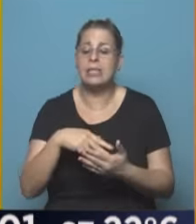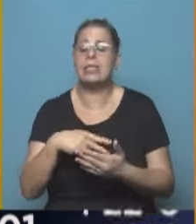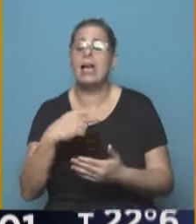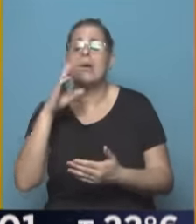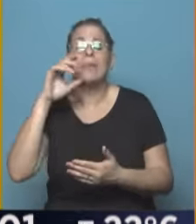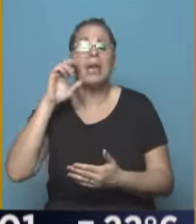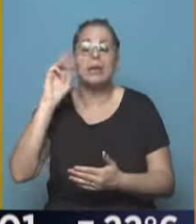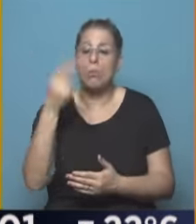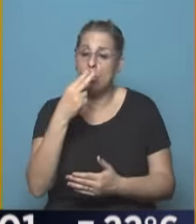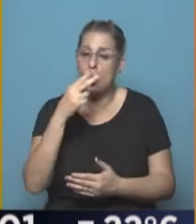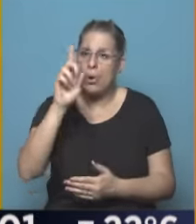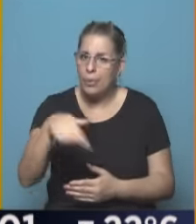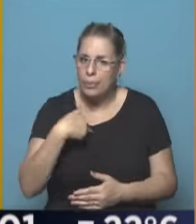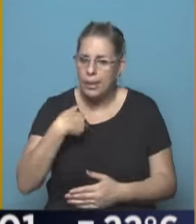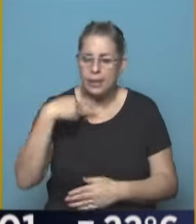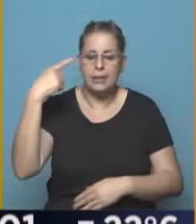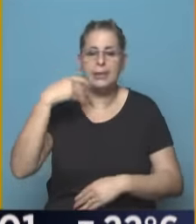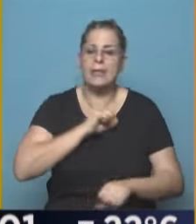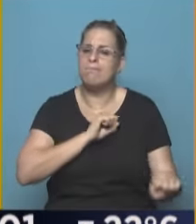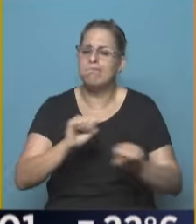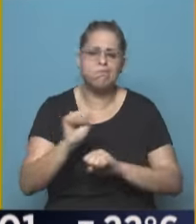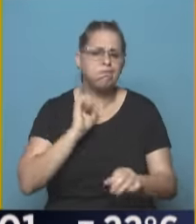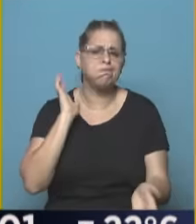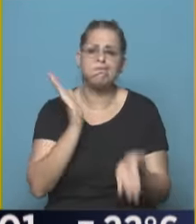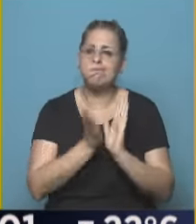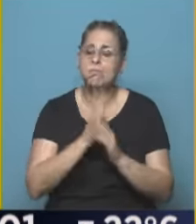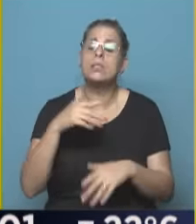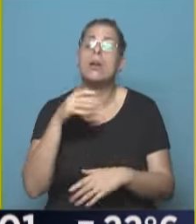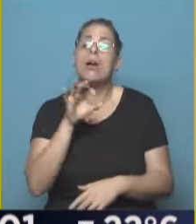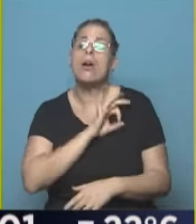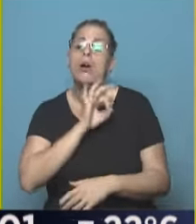Brian y que provocó esta violencia allí alrededor de la comisaría.